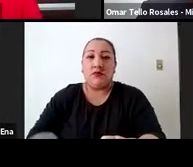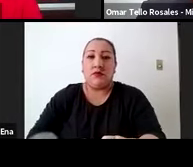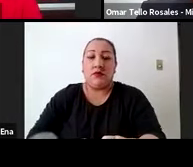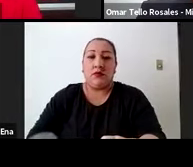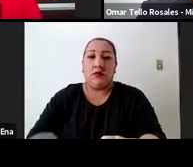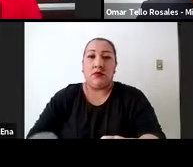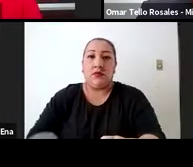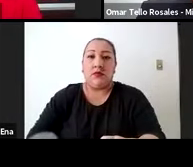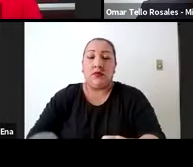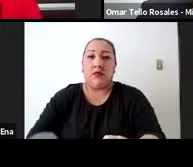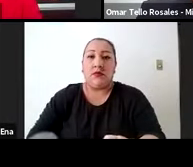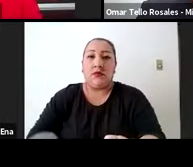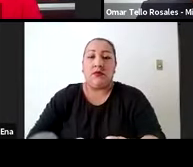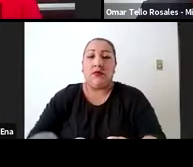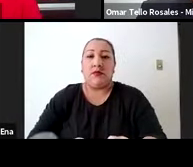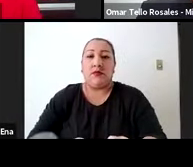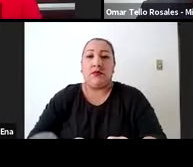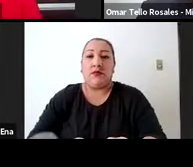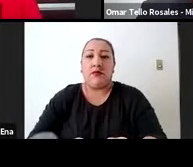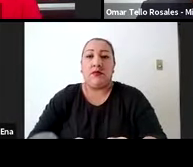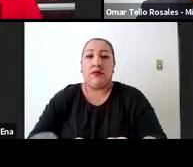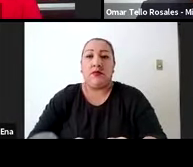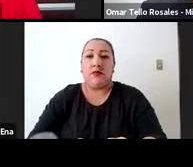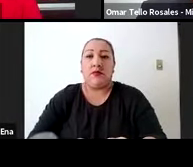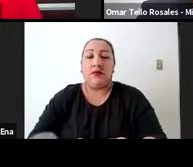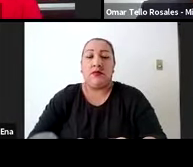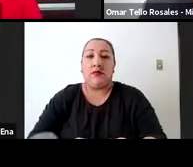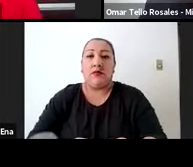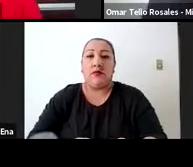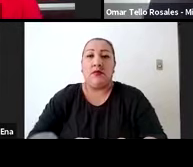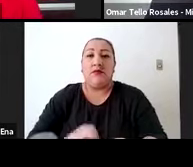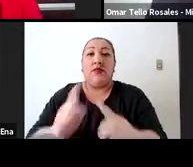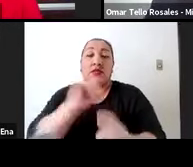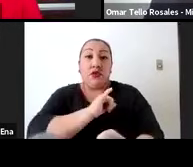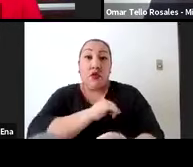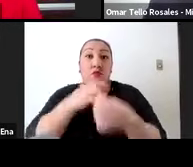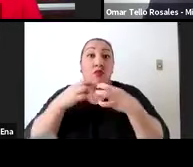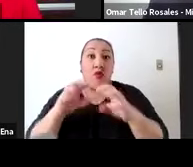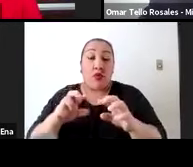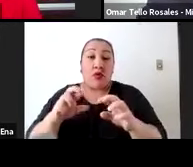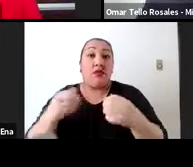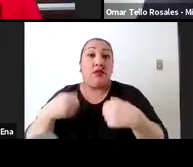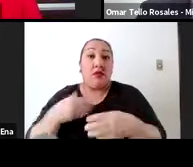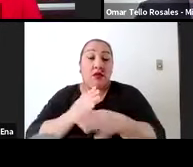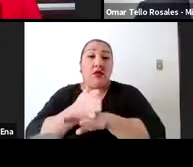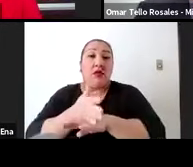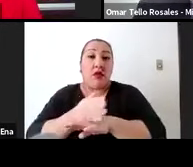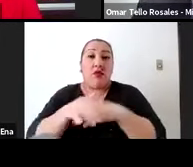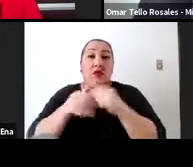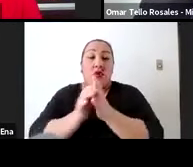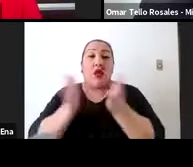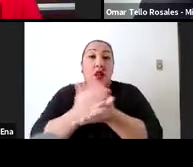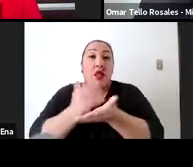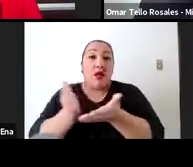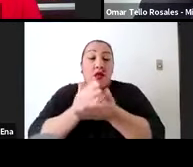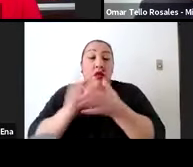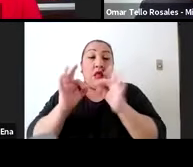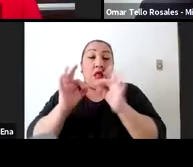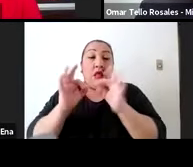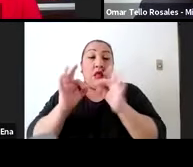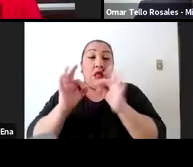la Contraloría. Las entidades públicas tienen que entrar a los libros electrónicos